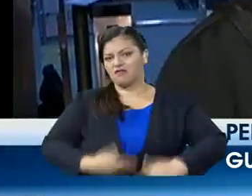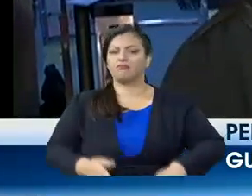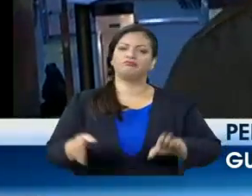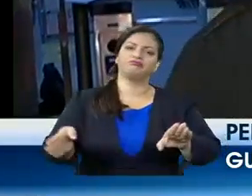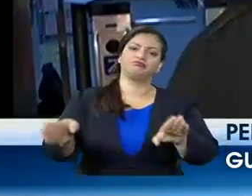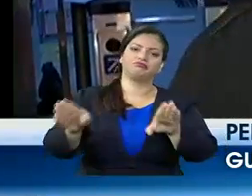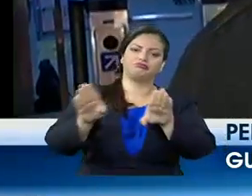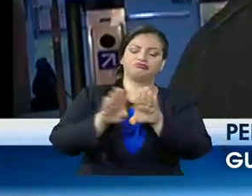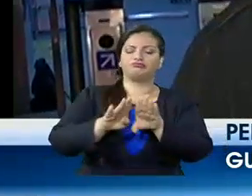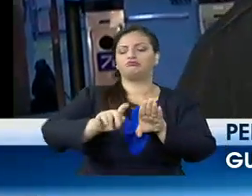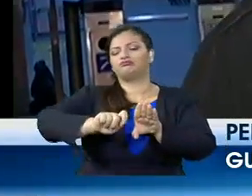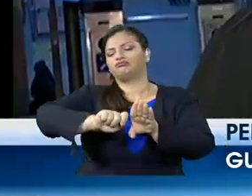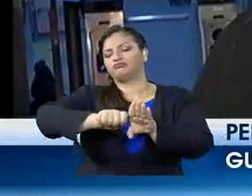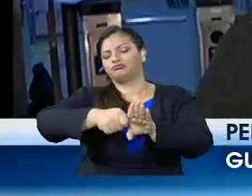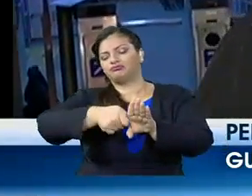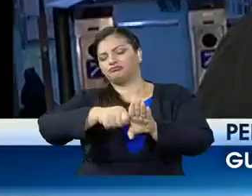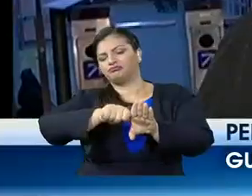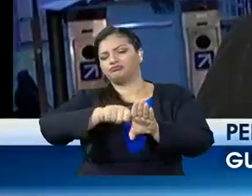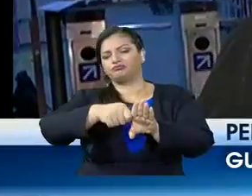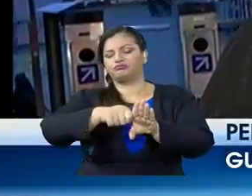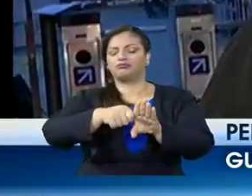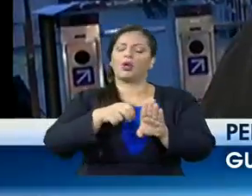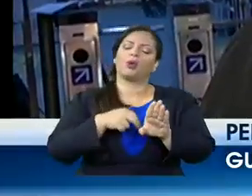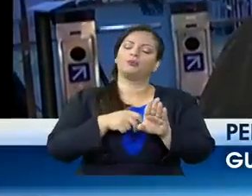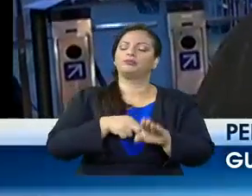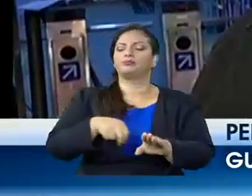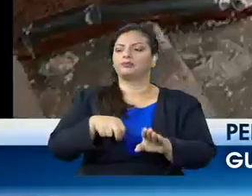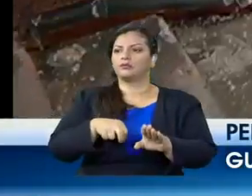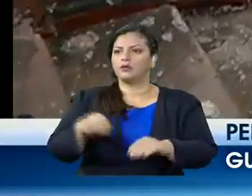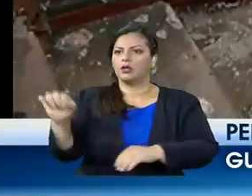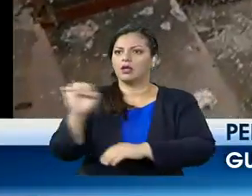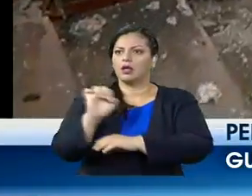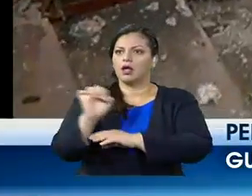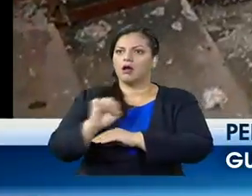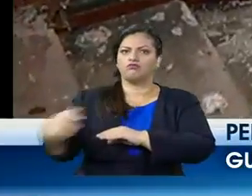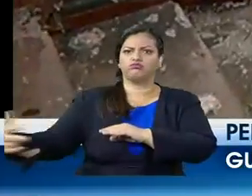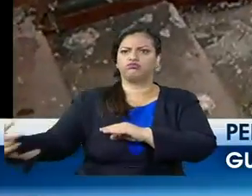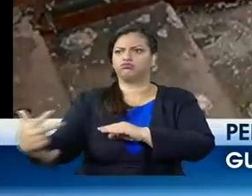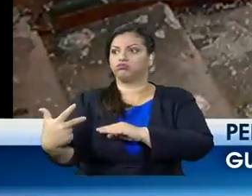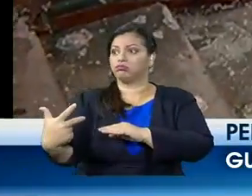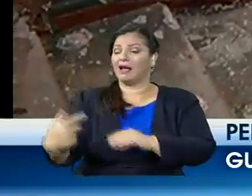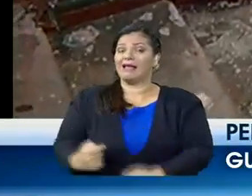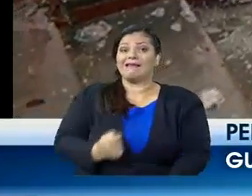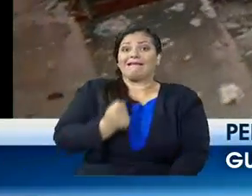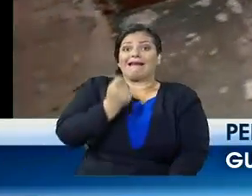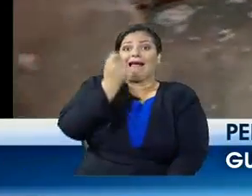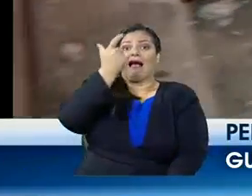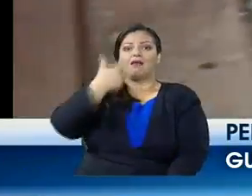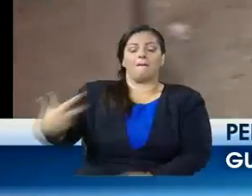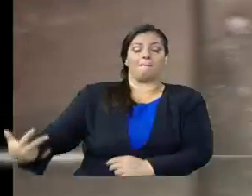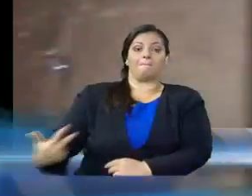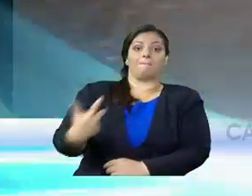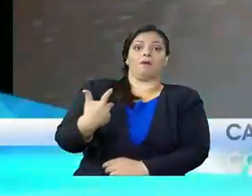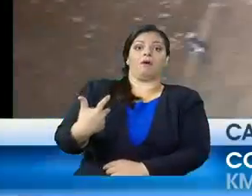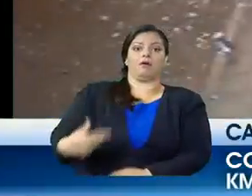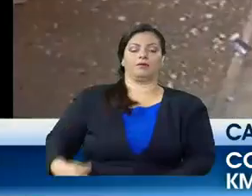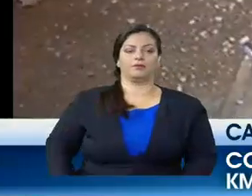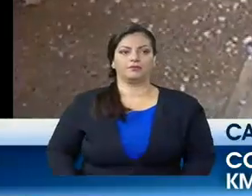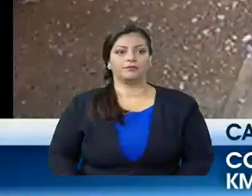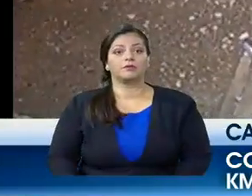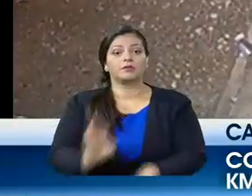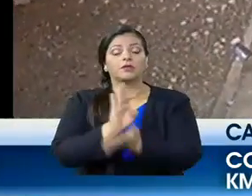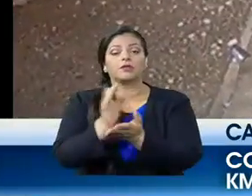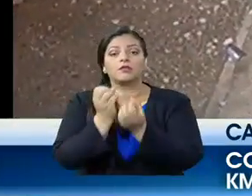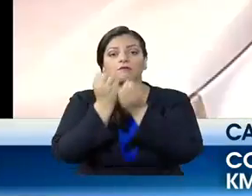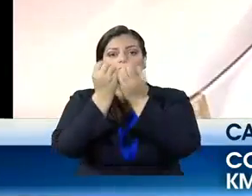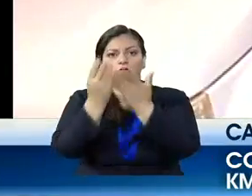acá. Imagínense, gracias a Dios, no. Cuentan los testigos que el carro circulaba a exceso